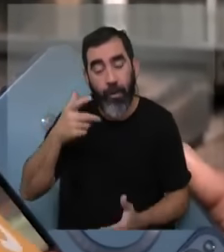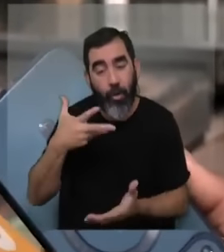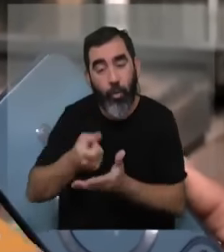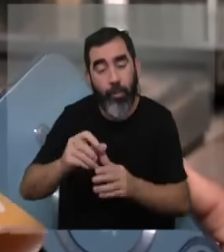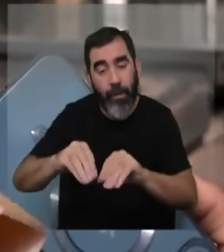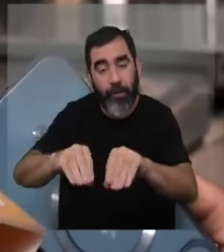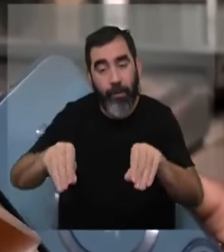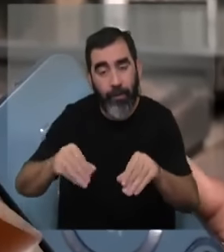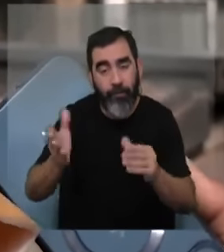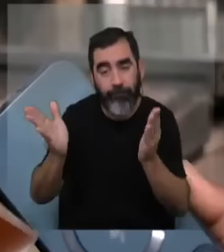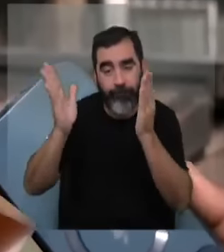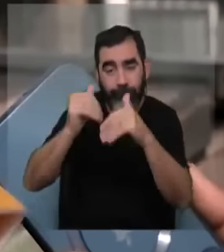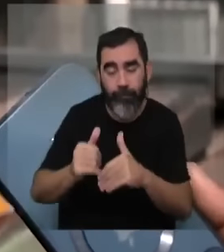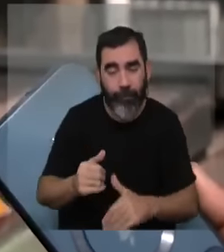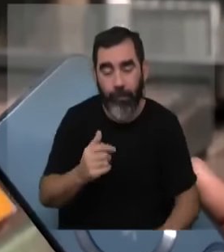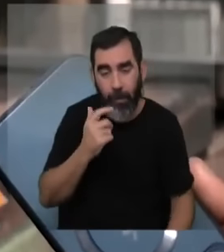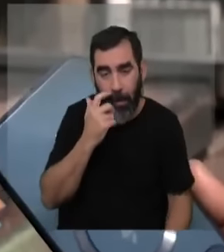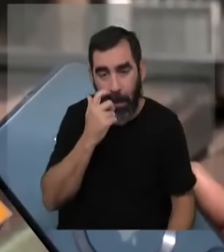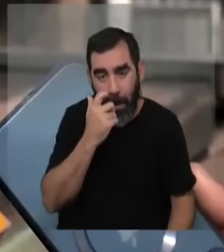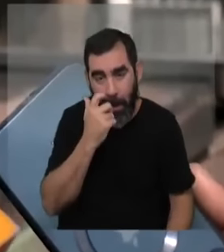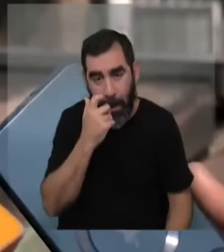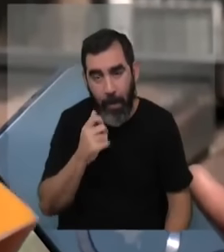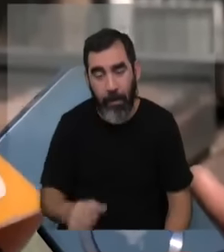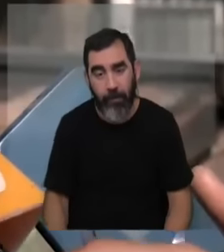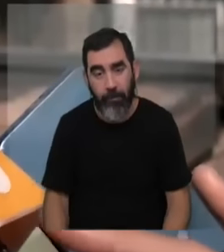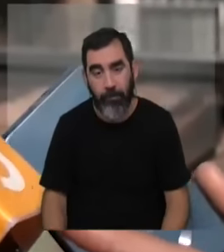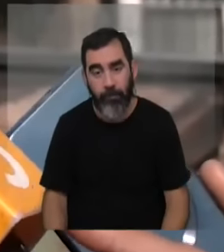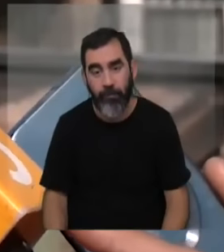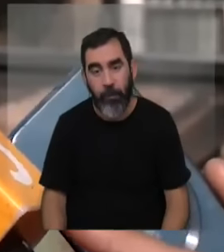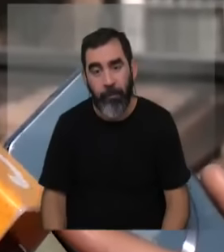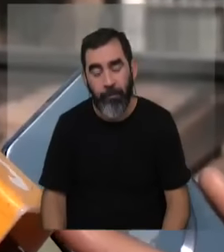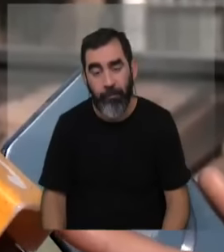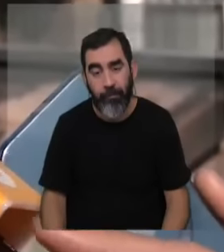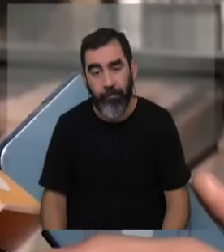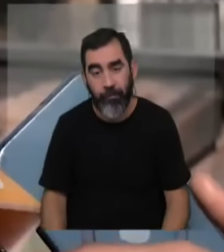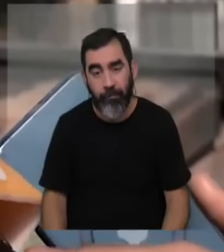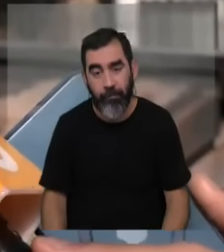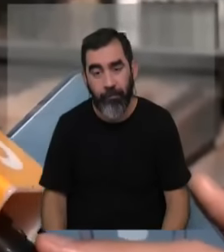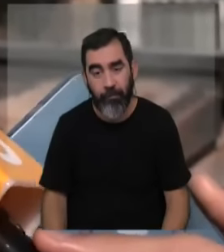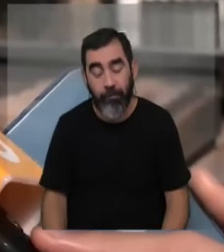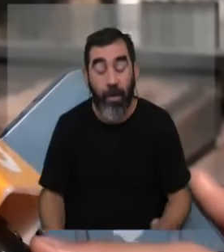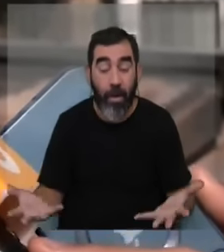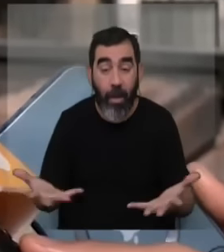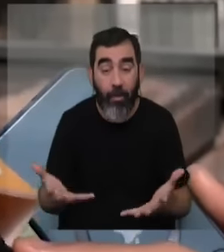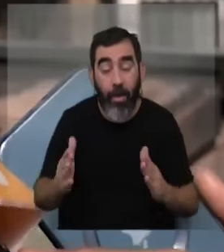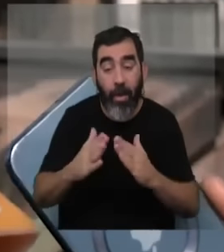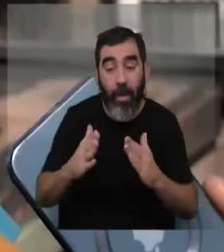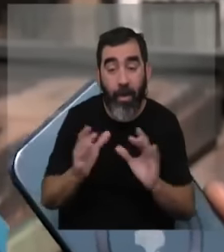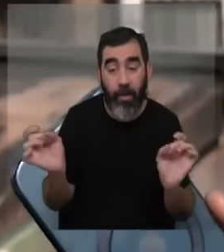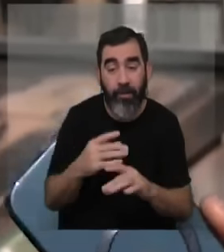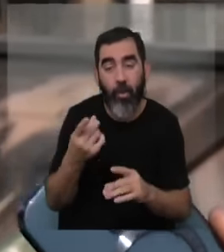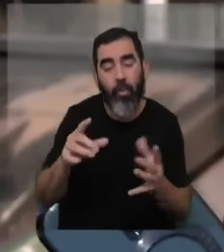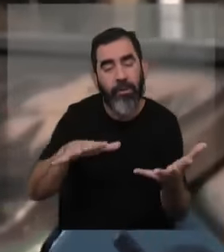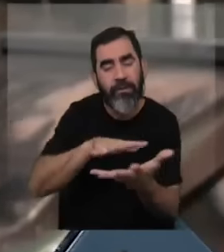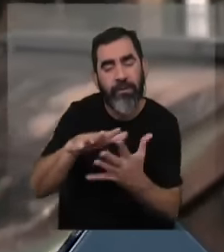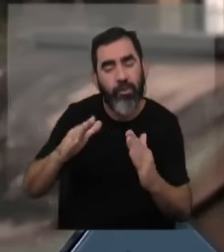terreno pero nunca tuvimos la posibilidad de de Acceder al mismo así que está eh ahora tenemos la casita Cómo era tu